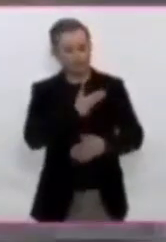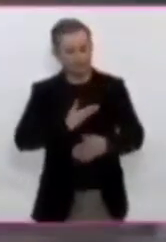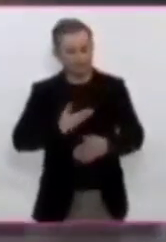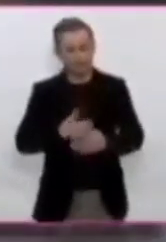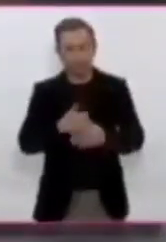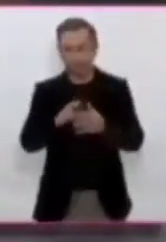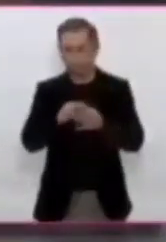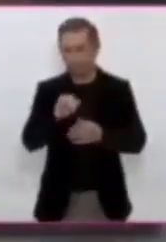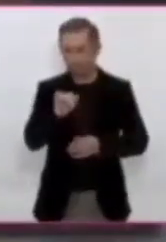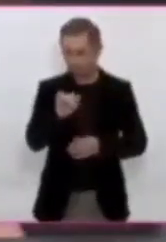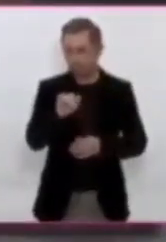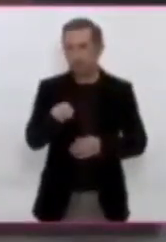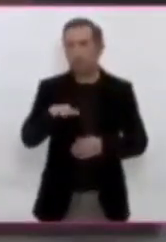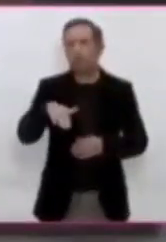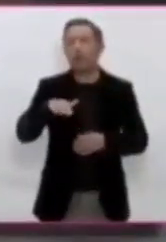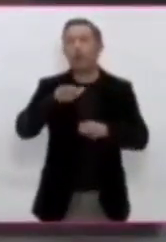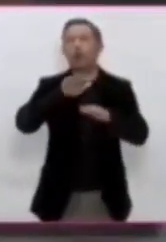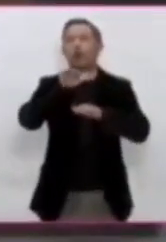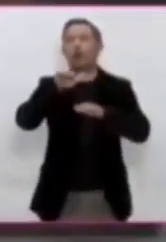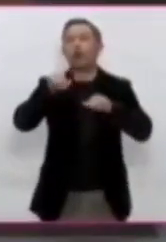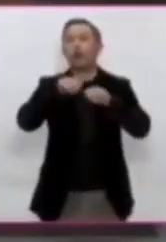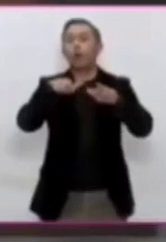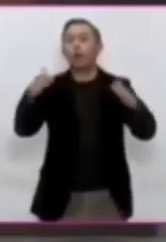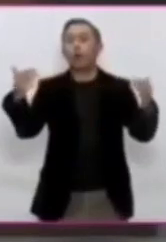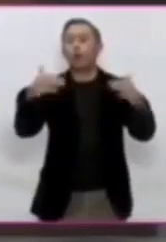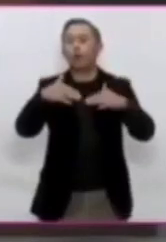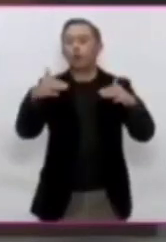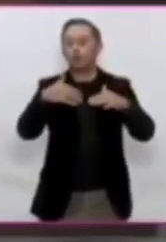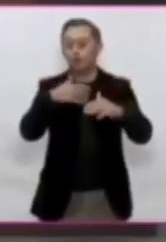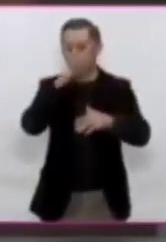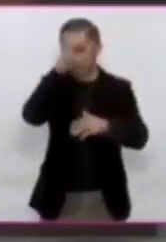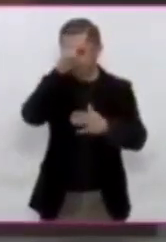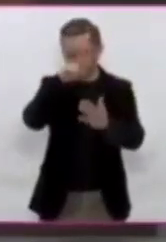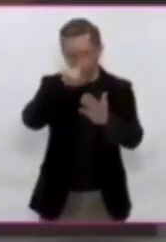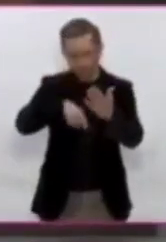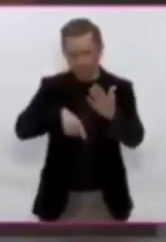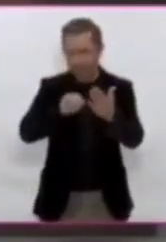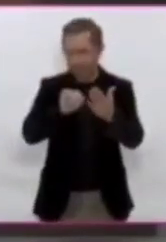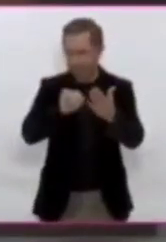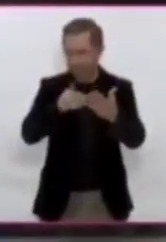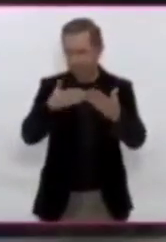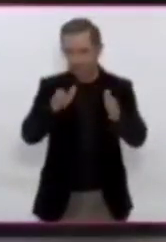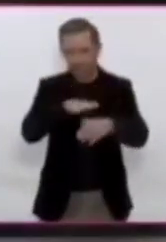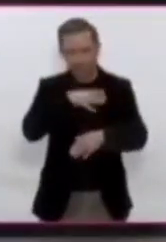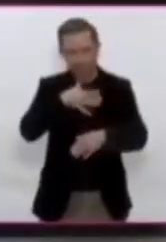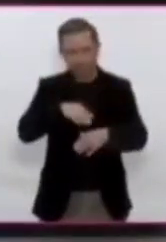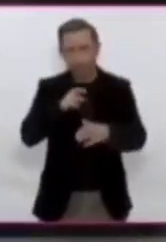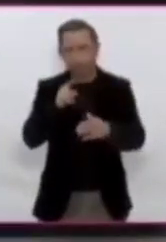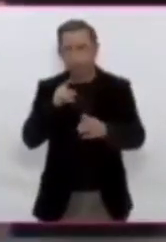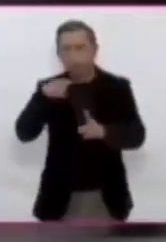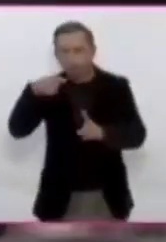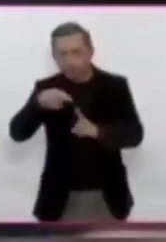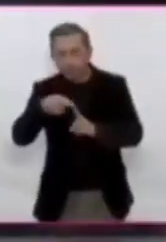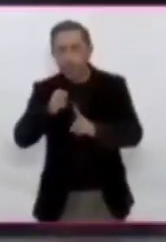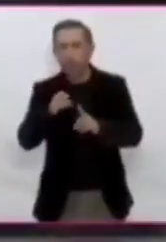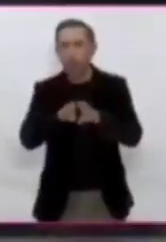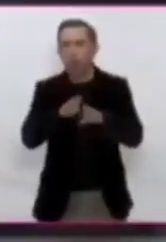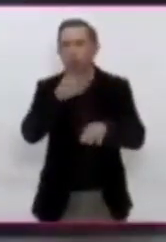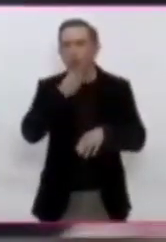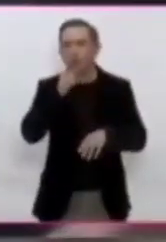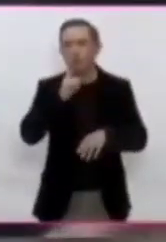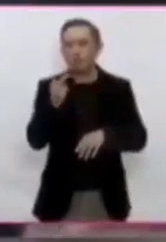coincido con la convocatoria, salvo porque no se está haciendo ninguna previsión específica respecto al principio de paridad.